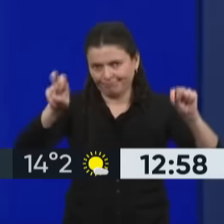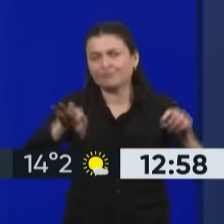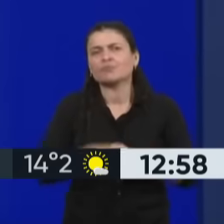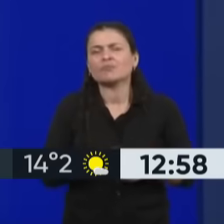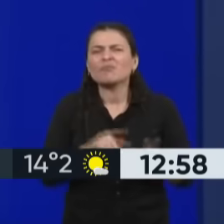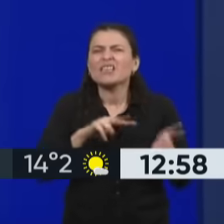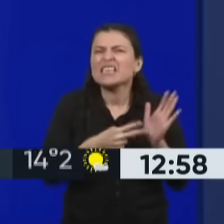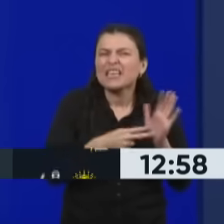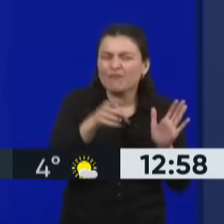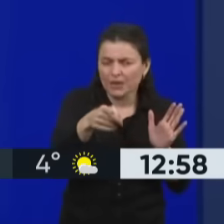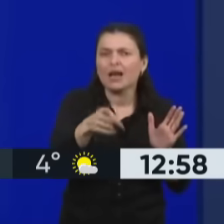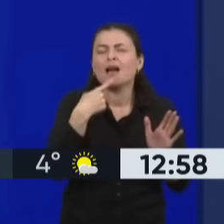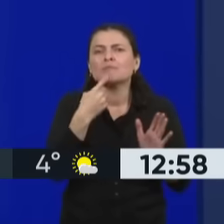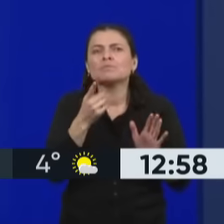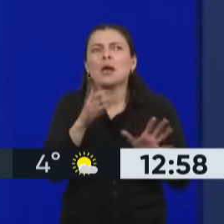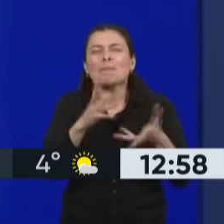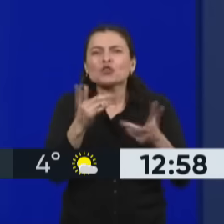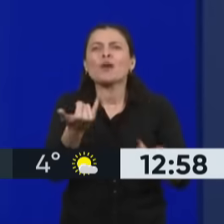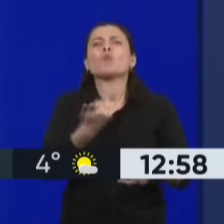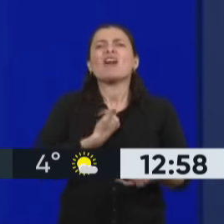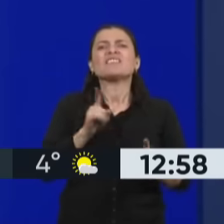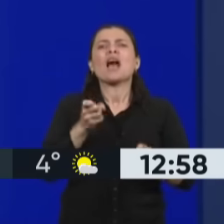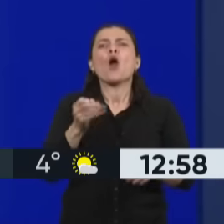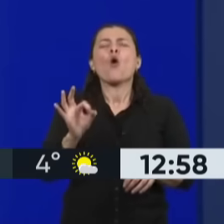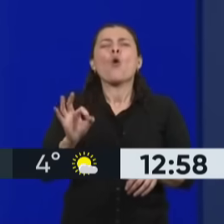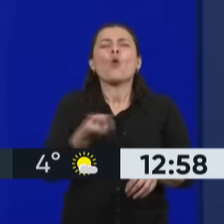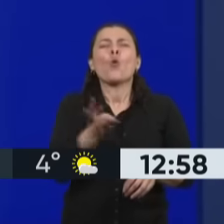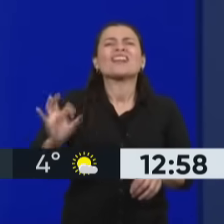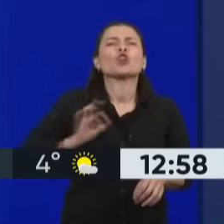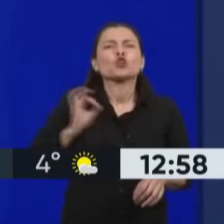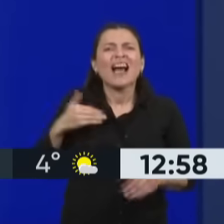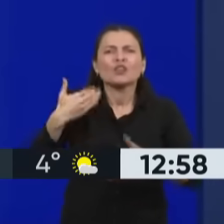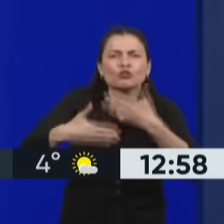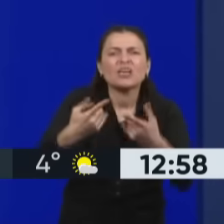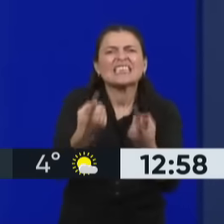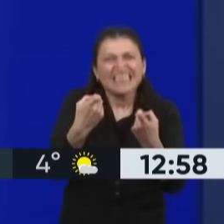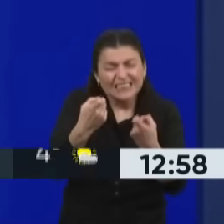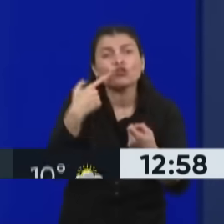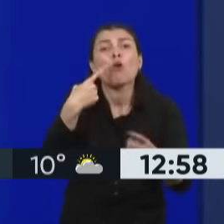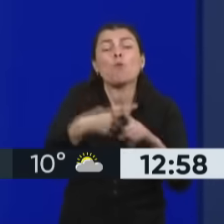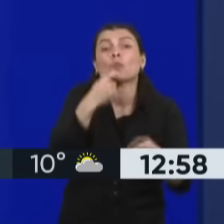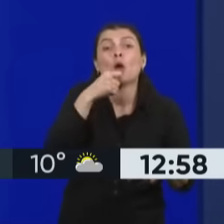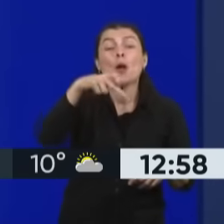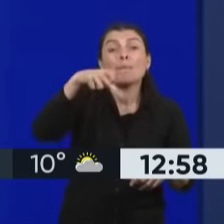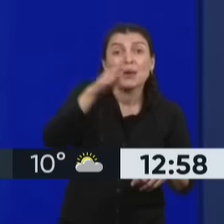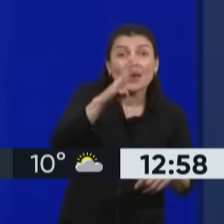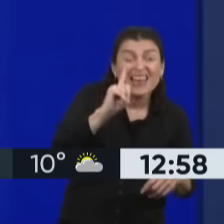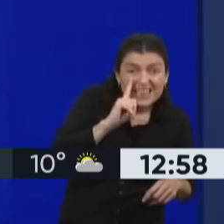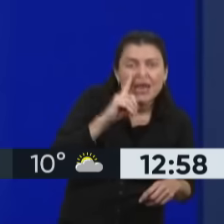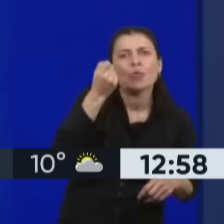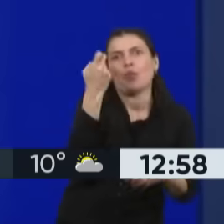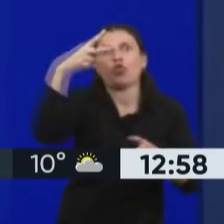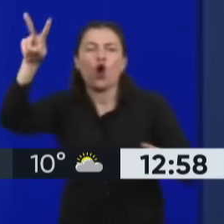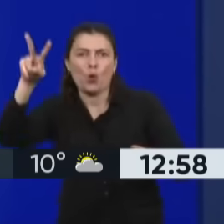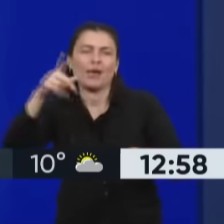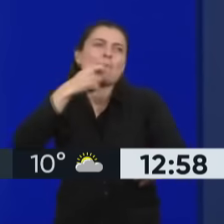años que ustedes necesitan para duplicar el PBI. Entonces, por ejemplo, si ustedes crecen al 7%,